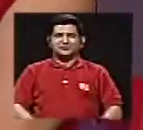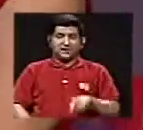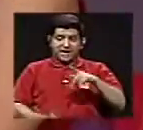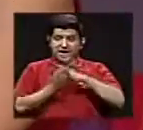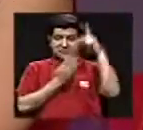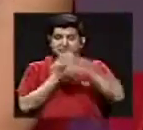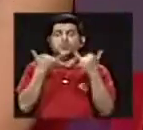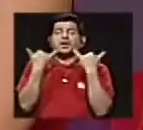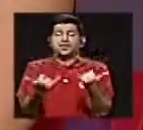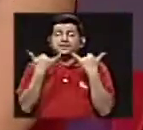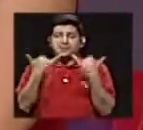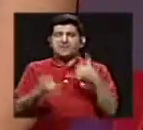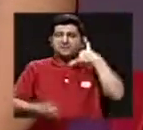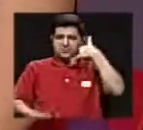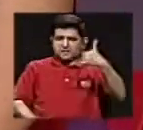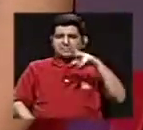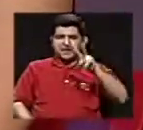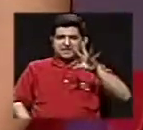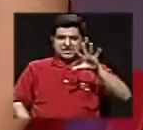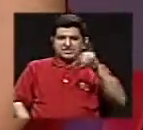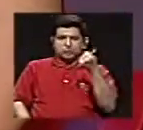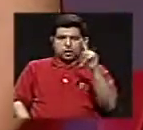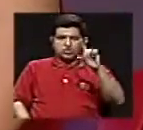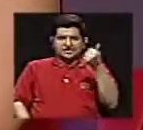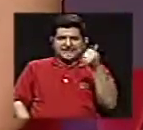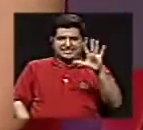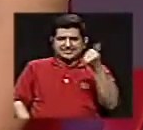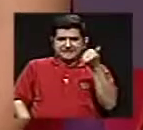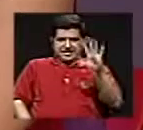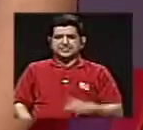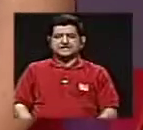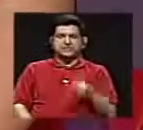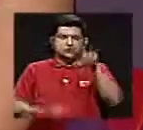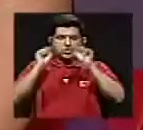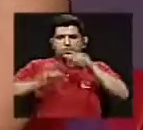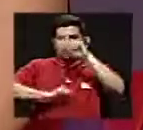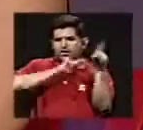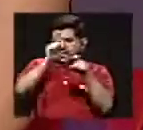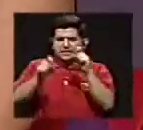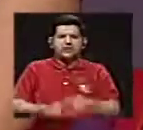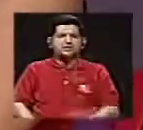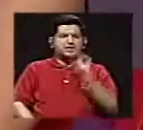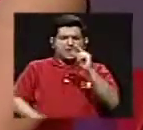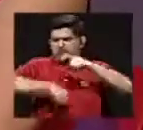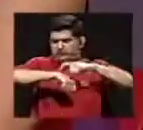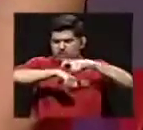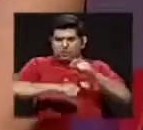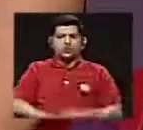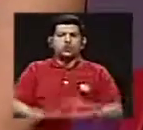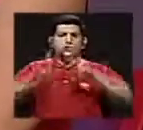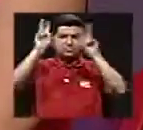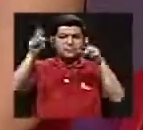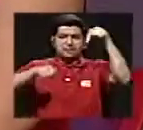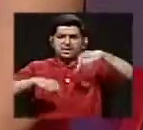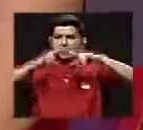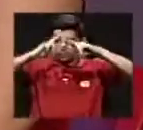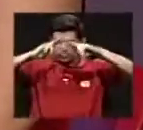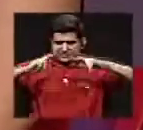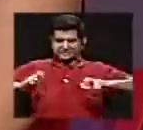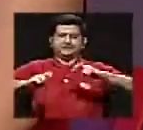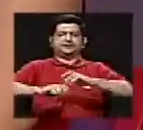Este es un programa en vivo, puede llamarnos al 2511 1515 para hacer sus preguntas breves sobre el tema que vamos a